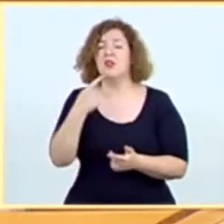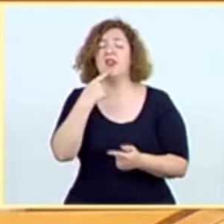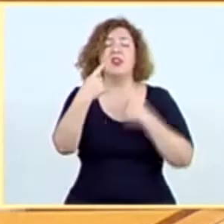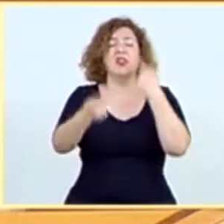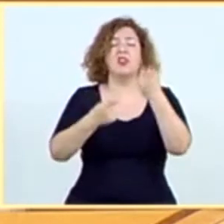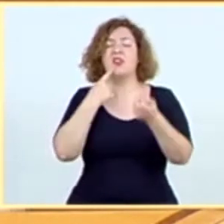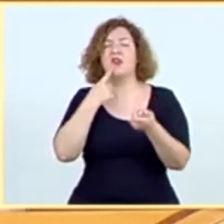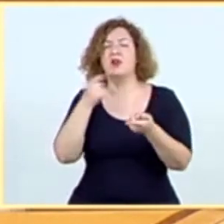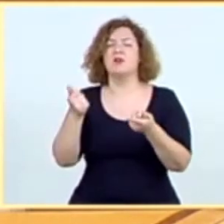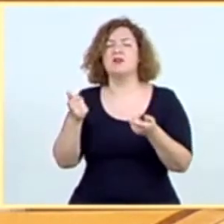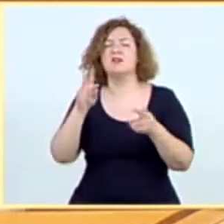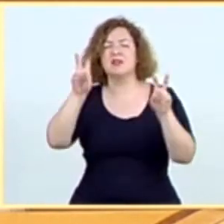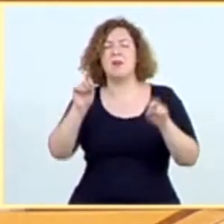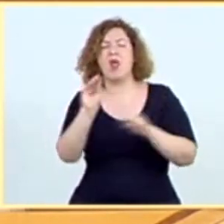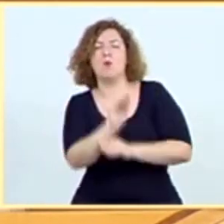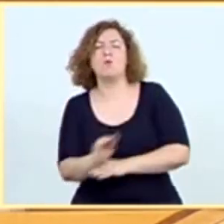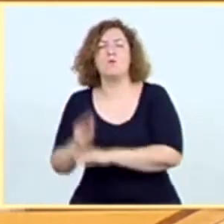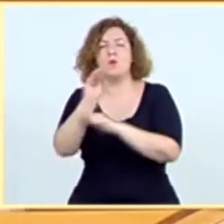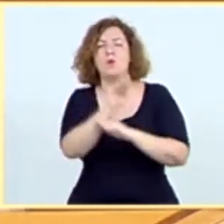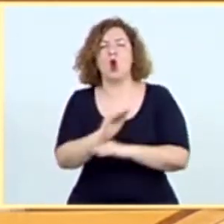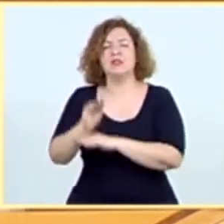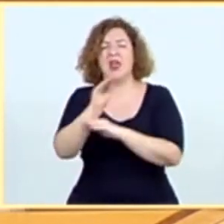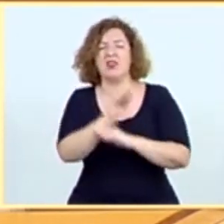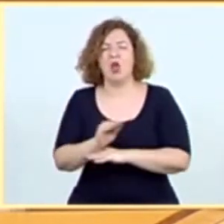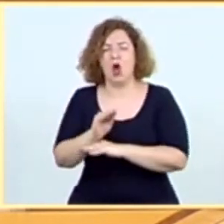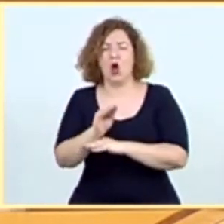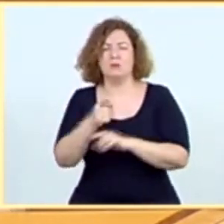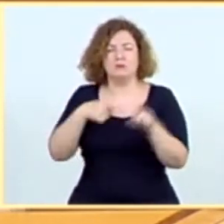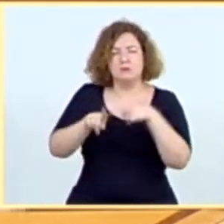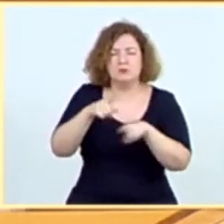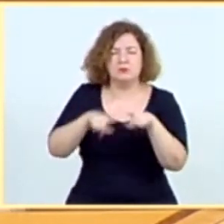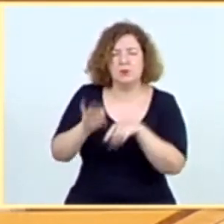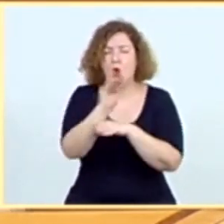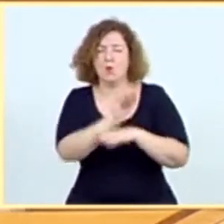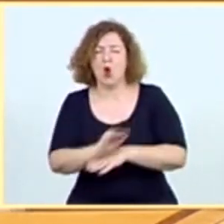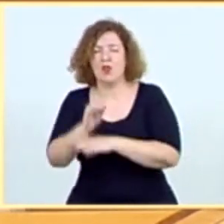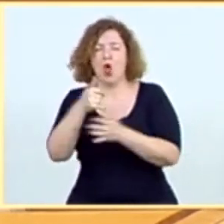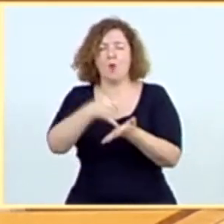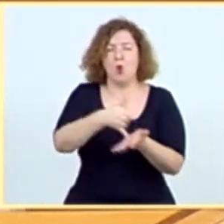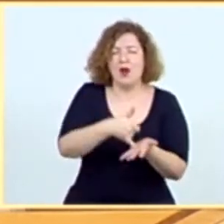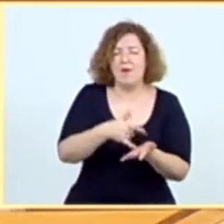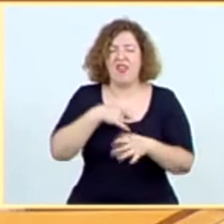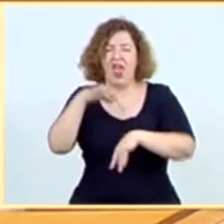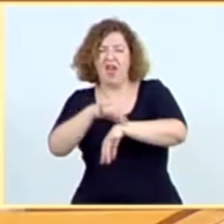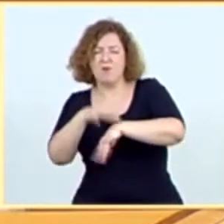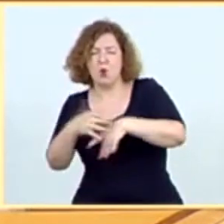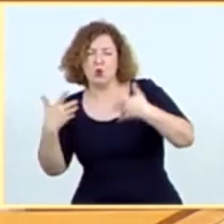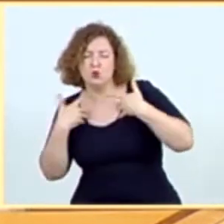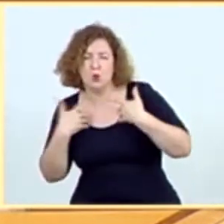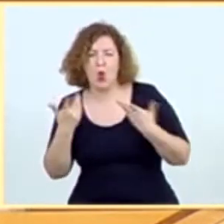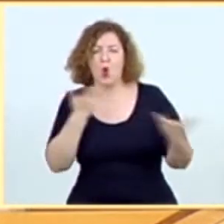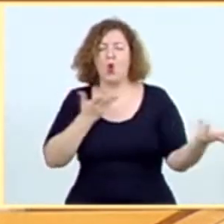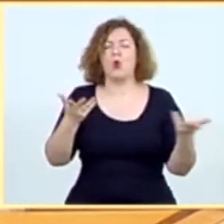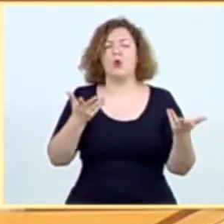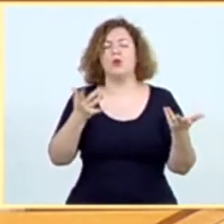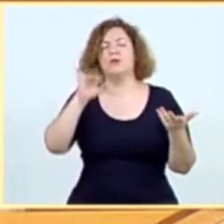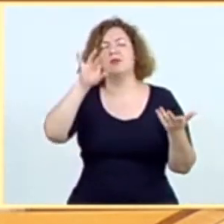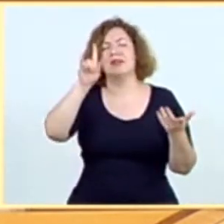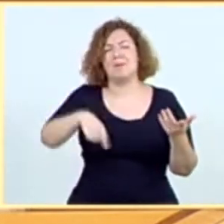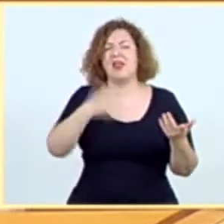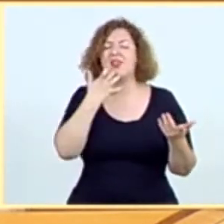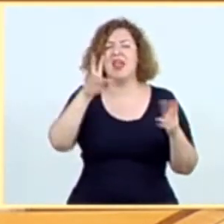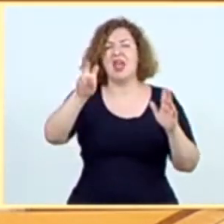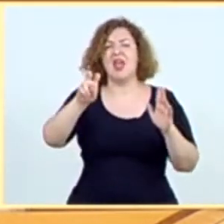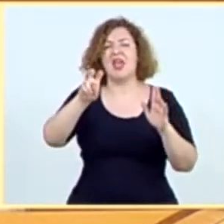discursos incendiarios sobre la protección de los más vulnerables y habla sobre el indigno sufrimiento de los enfermos, sobre la urgencia de aprobar cuanto antes